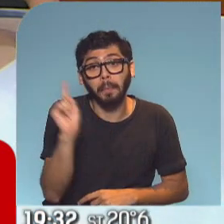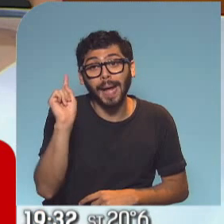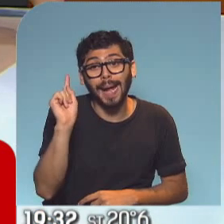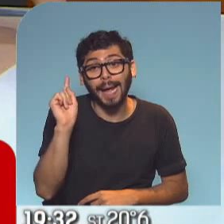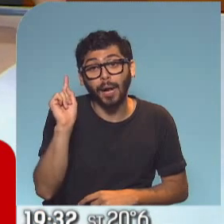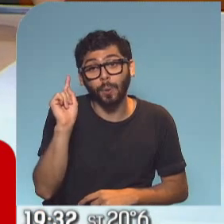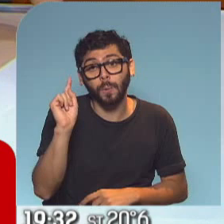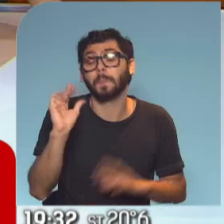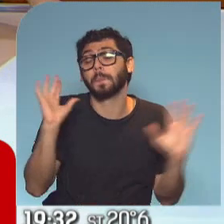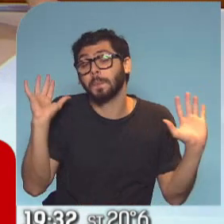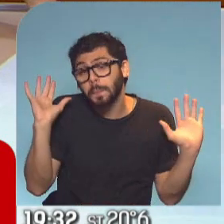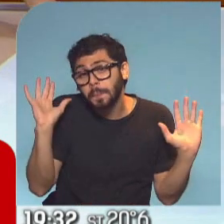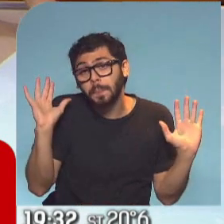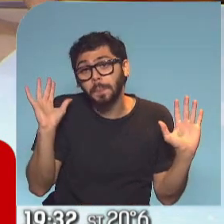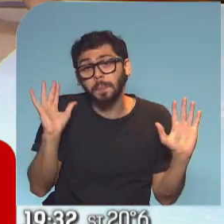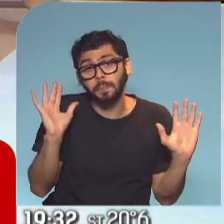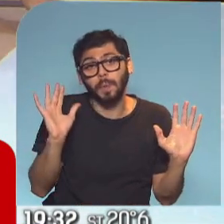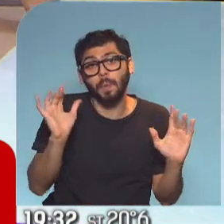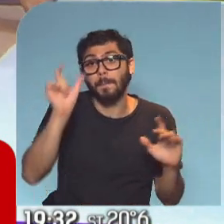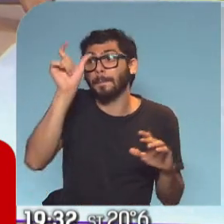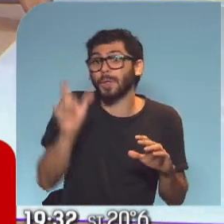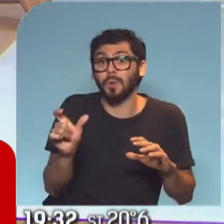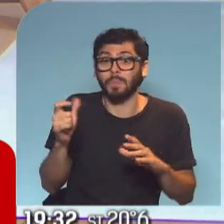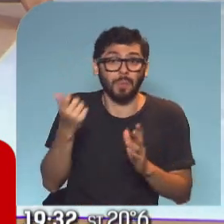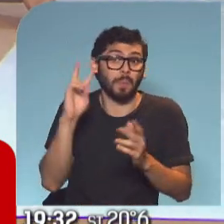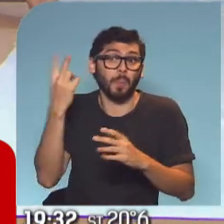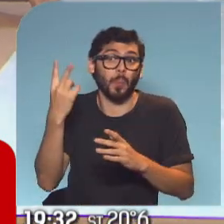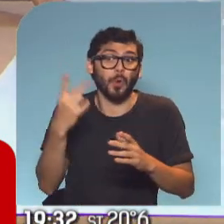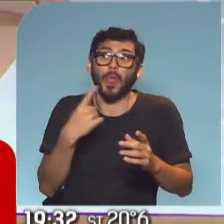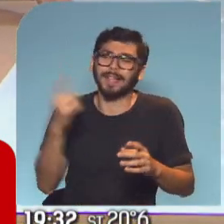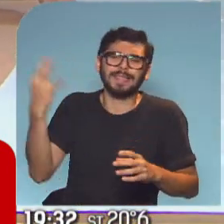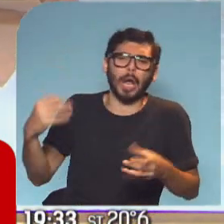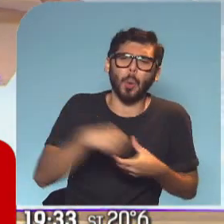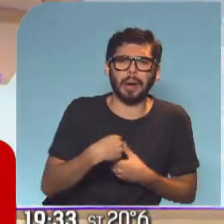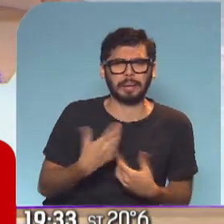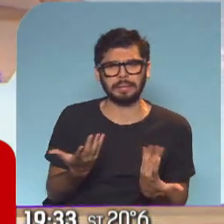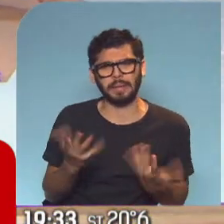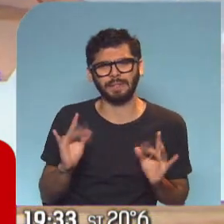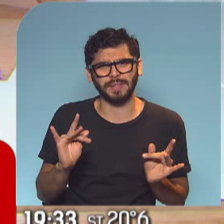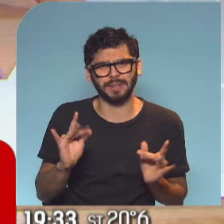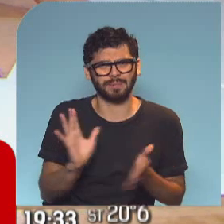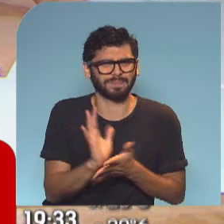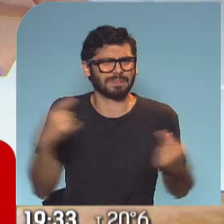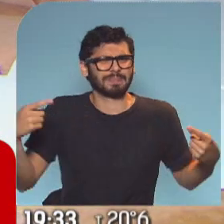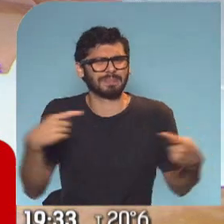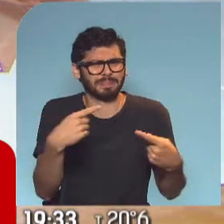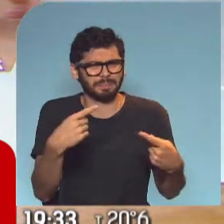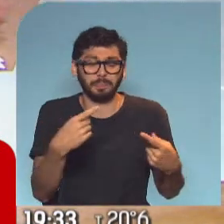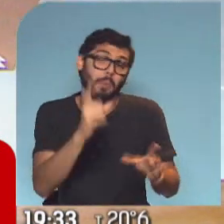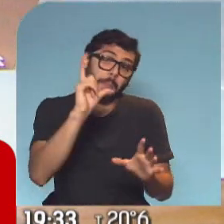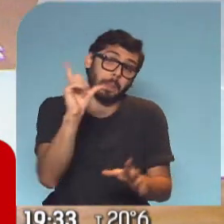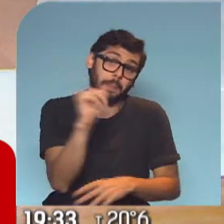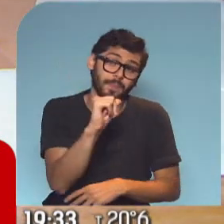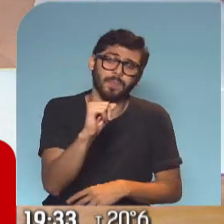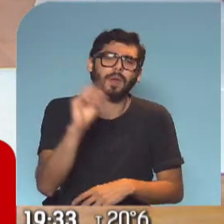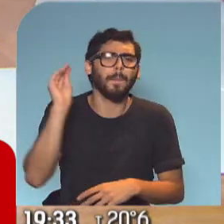difícil poner palabras a personas que no están para defenderse. Pero en medio de todo esto, ¿cómo cierra todo este círculo? Además es contrafáctico bastante increíble. Sí, totalmente. Y además